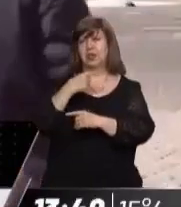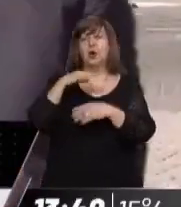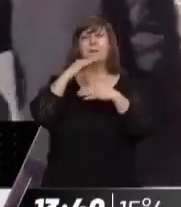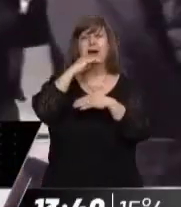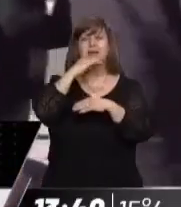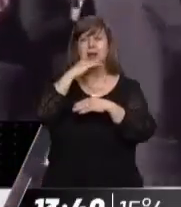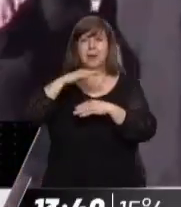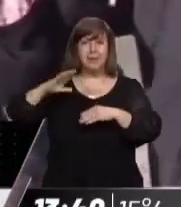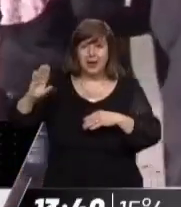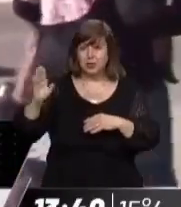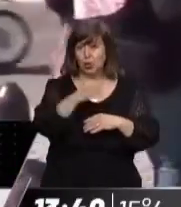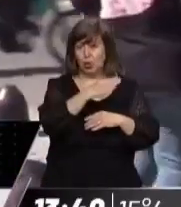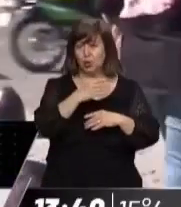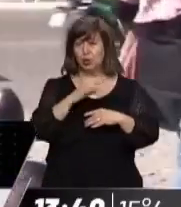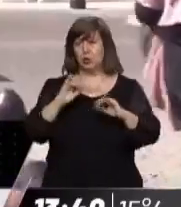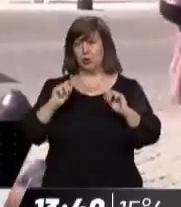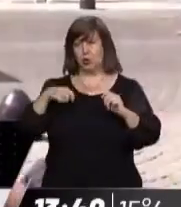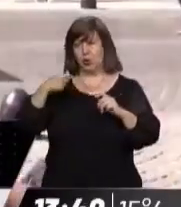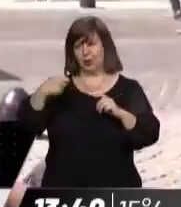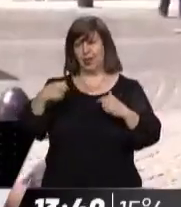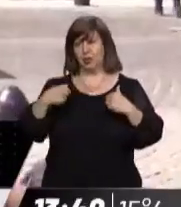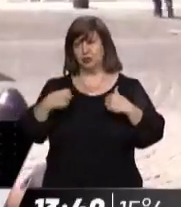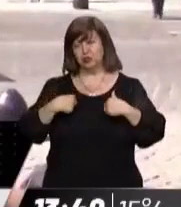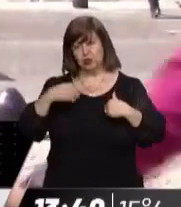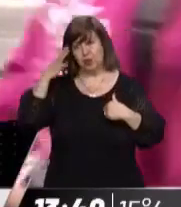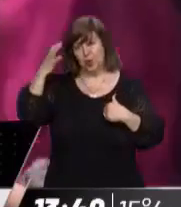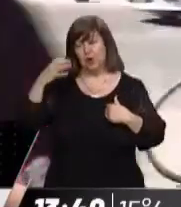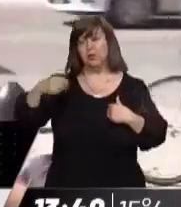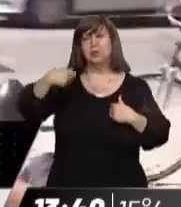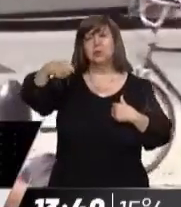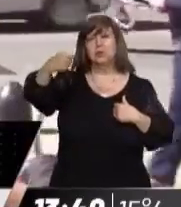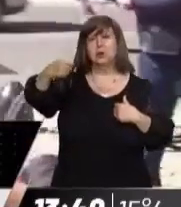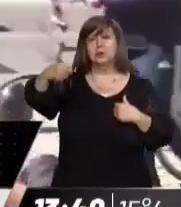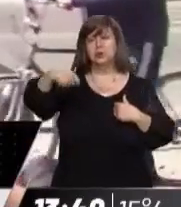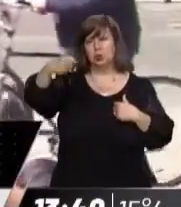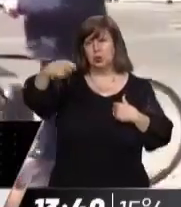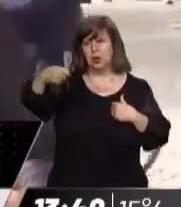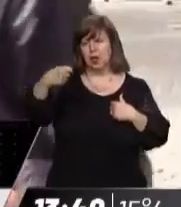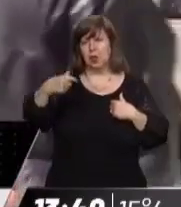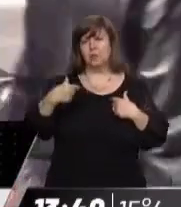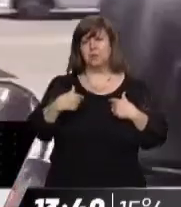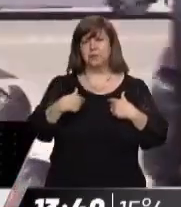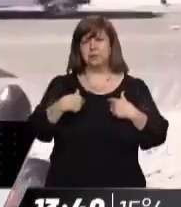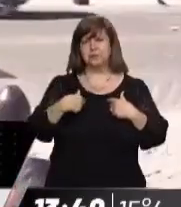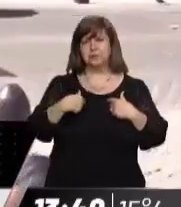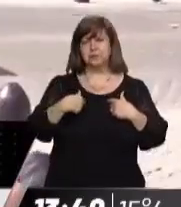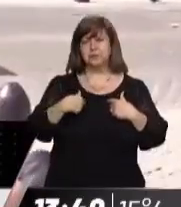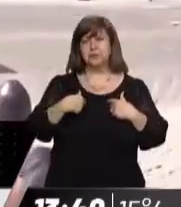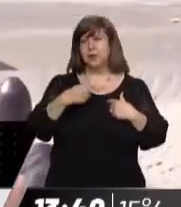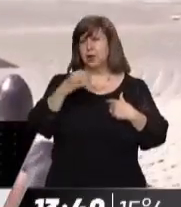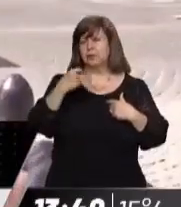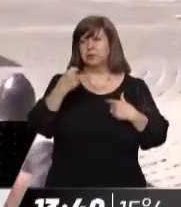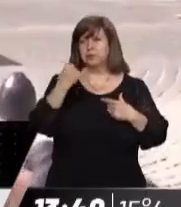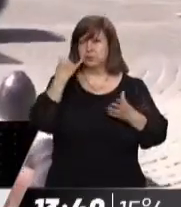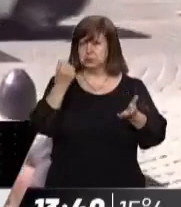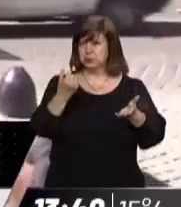es para todos los jubilados, me incluyo. Yo aporté, por eso nunca tengo acceso a los bonos que le